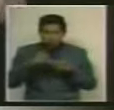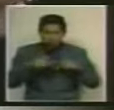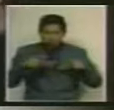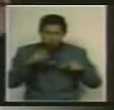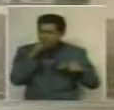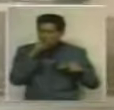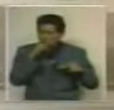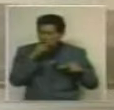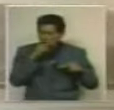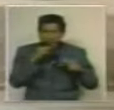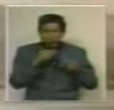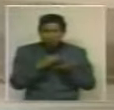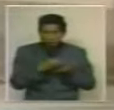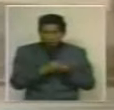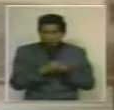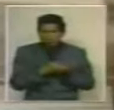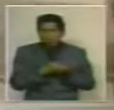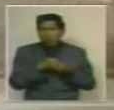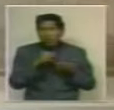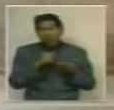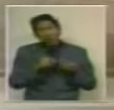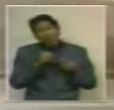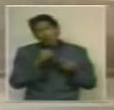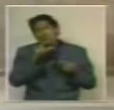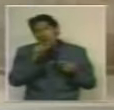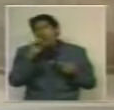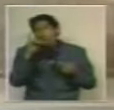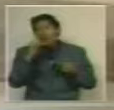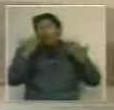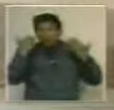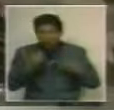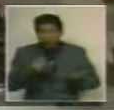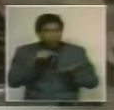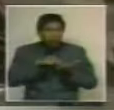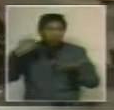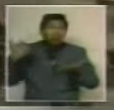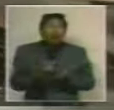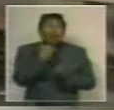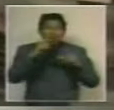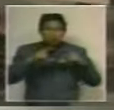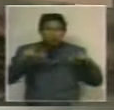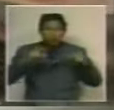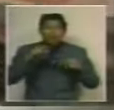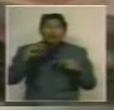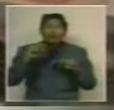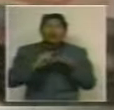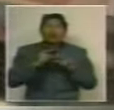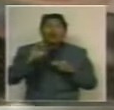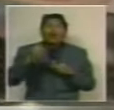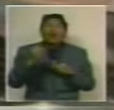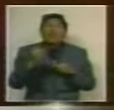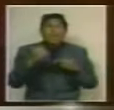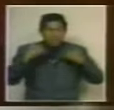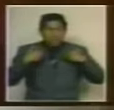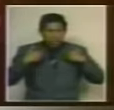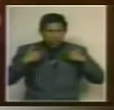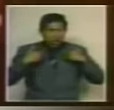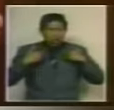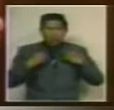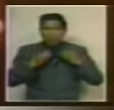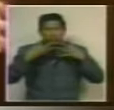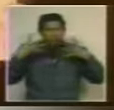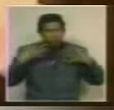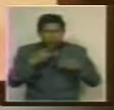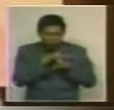falsos precisamente fueron de 20 bolivianos. Ahora estos nuevos billetes de la serie J tienen varias medidas de seguridad que lo